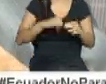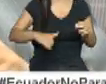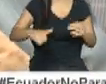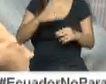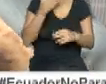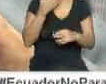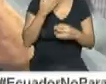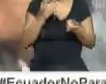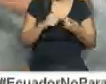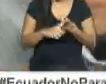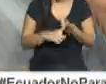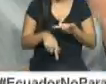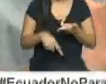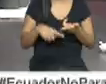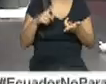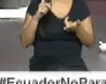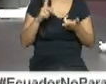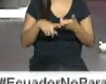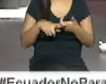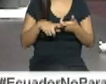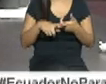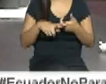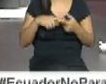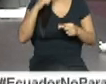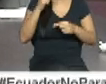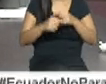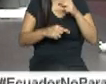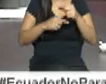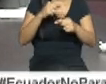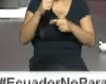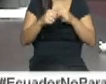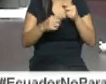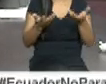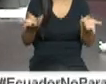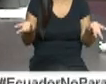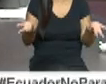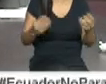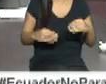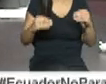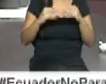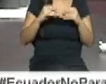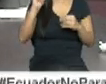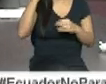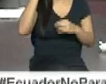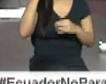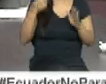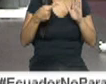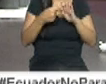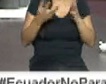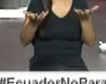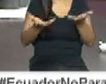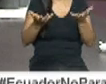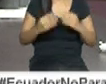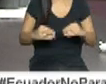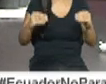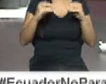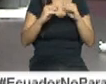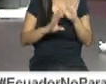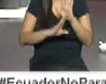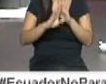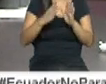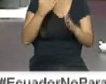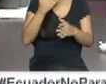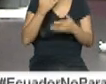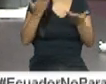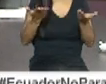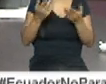Entonces, yo insisto y repito, o sea, un gobierno que ha tenido ya 10 años casi